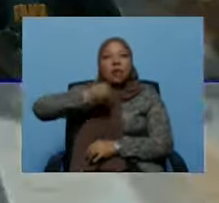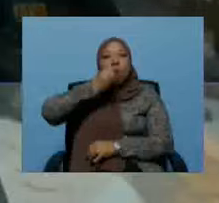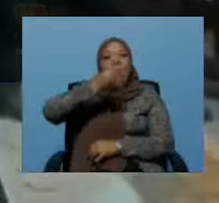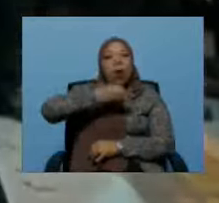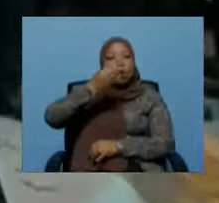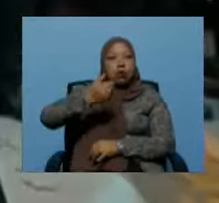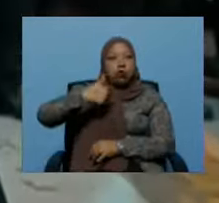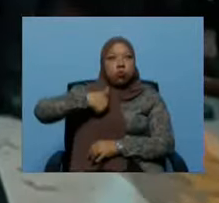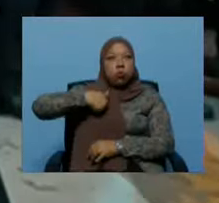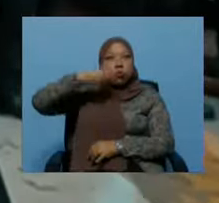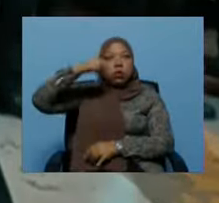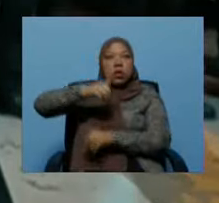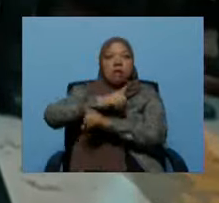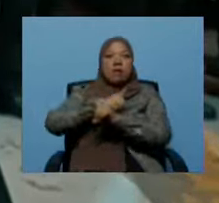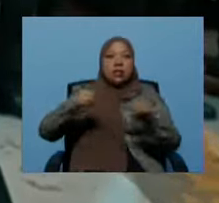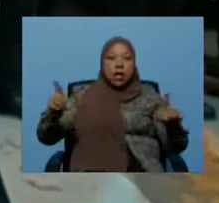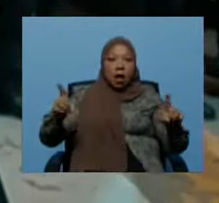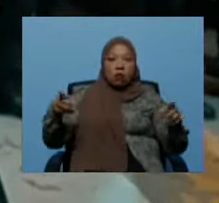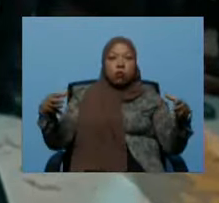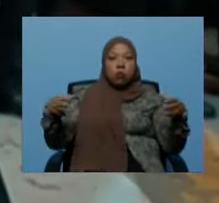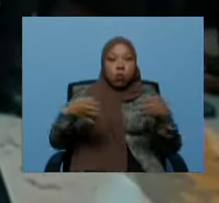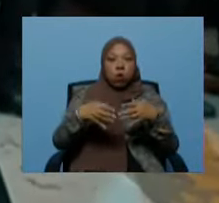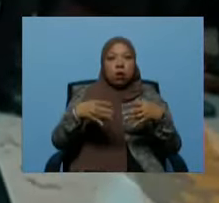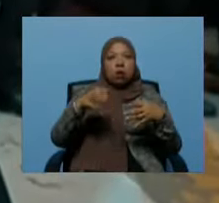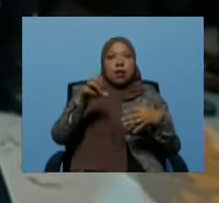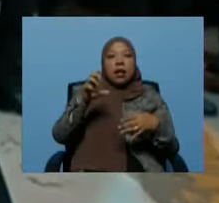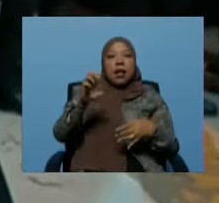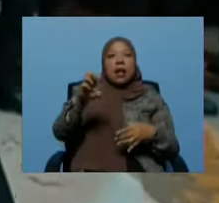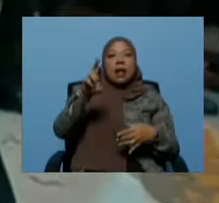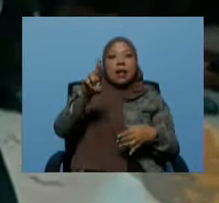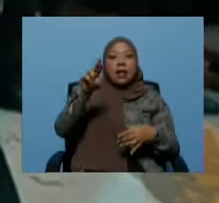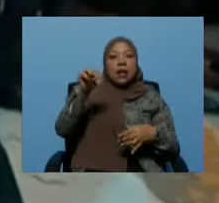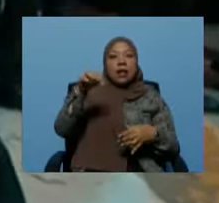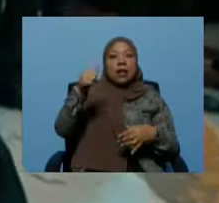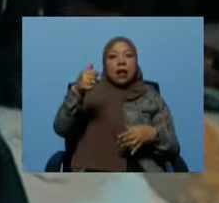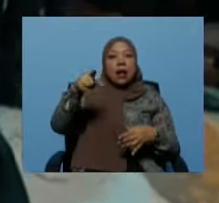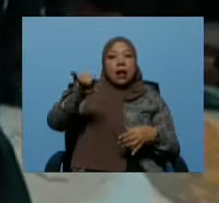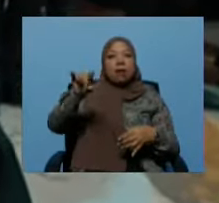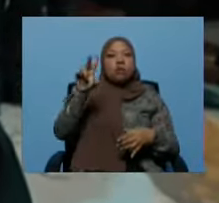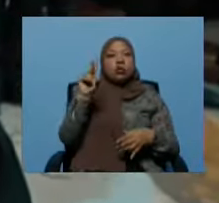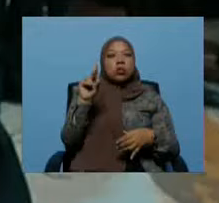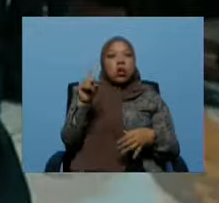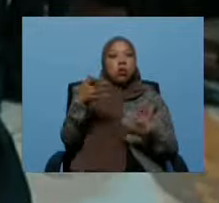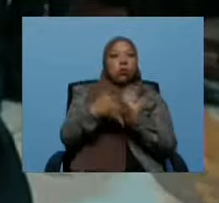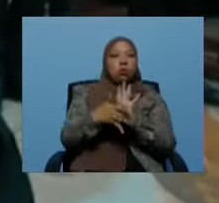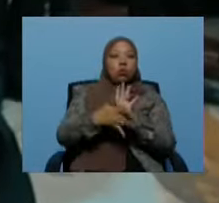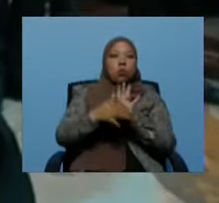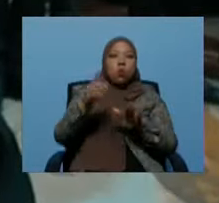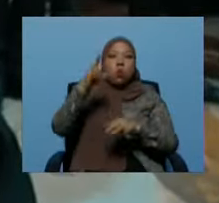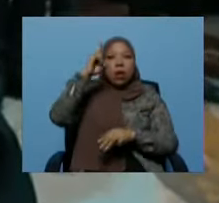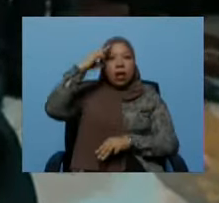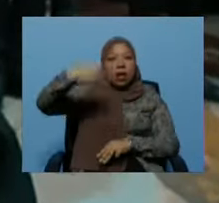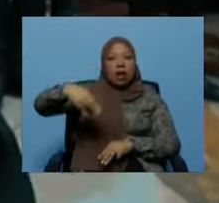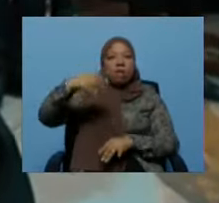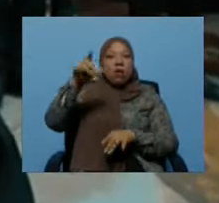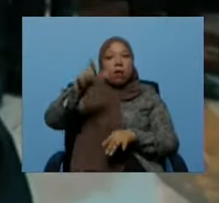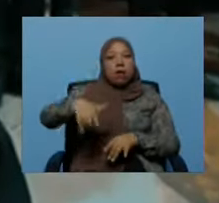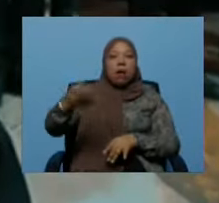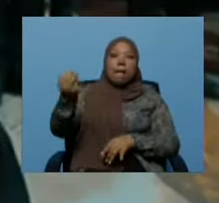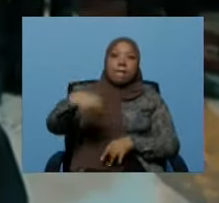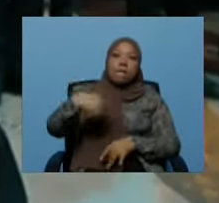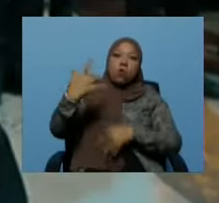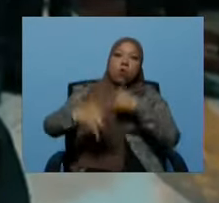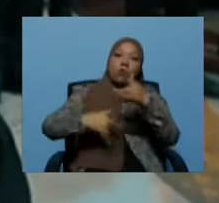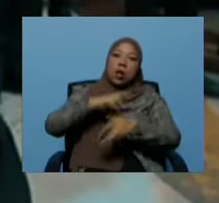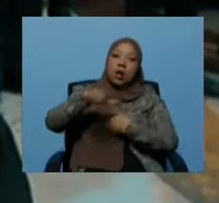Soy general de división Gler Erasmo Hernández Rodríguez, segundo comandante y jefe de Estado Mayor del